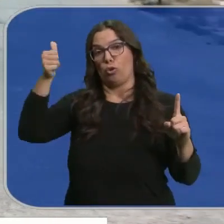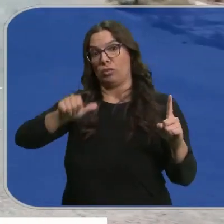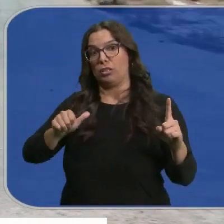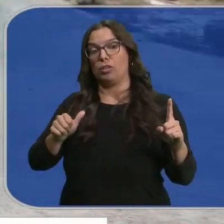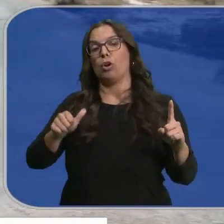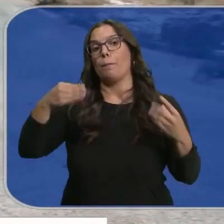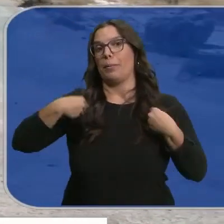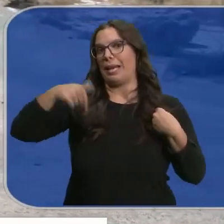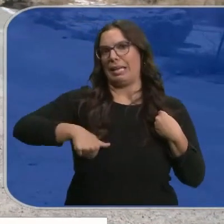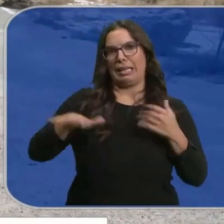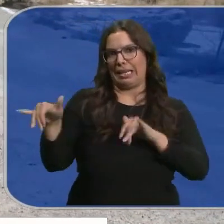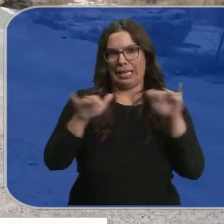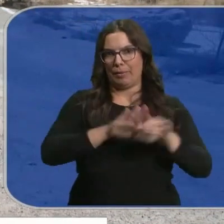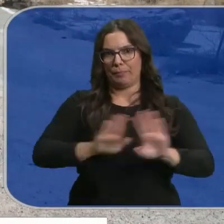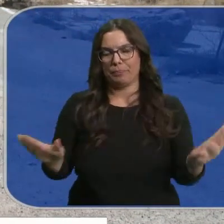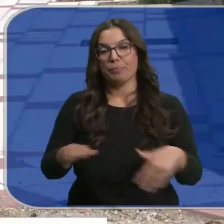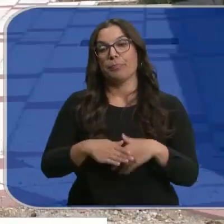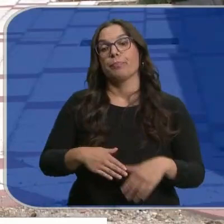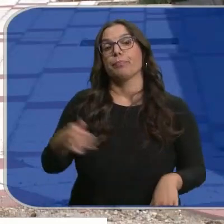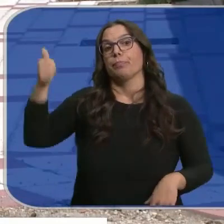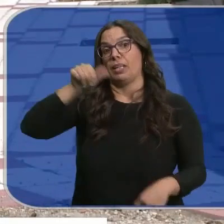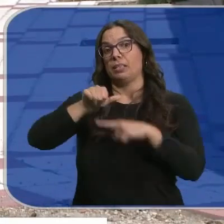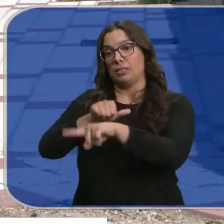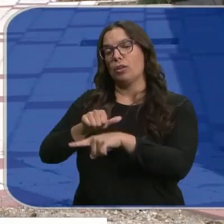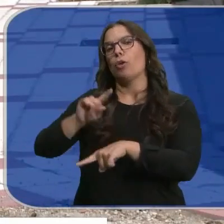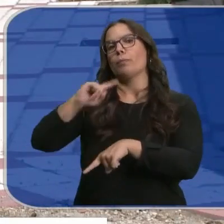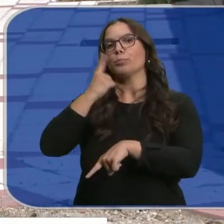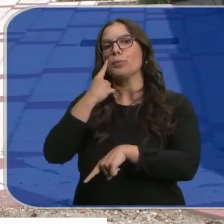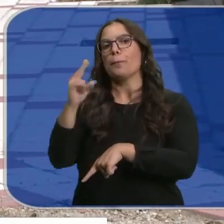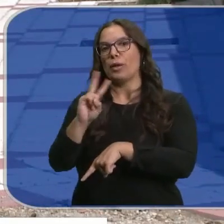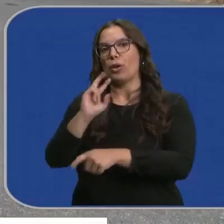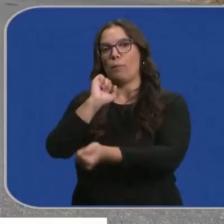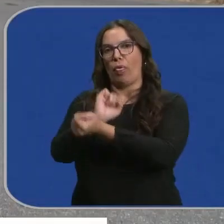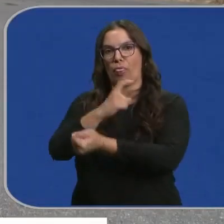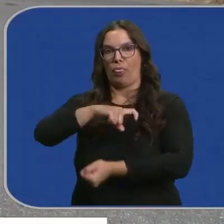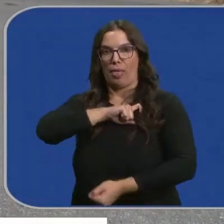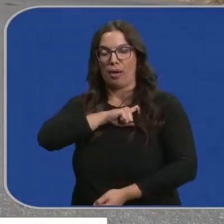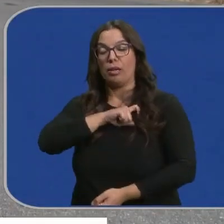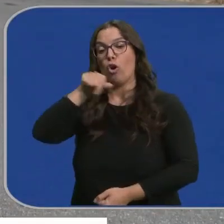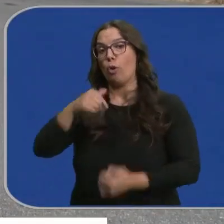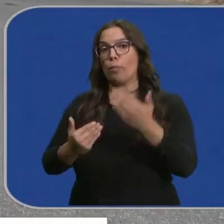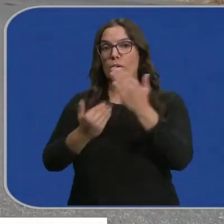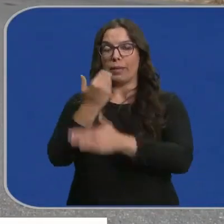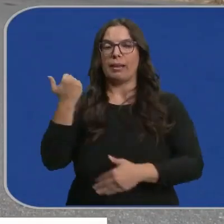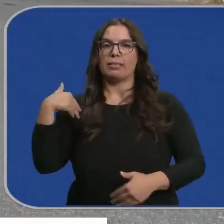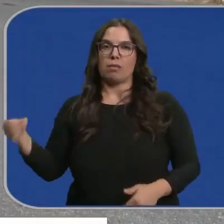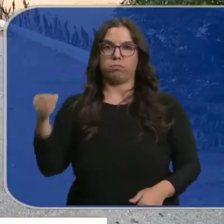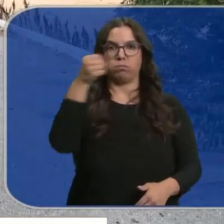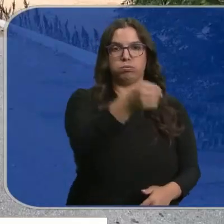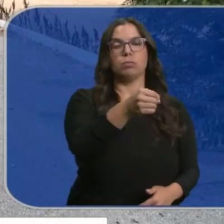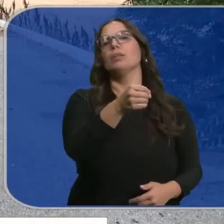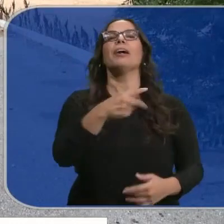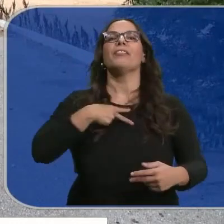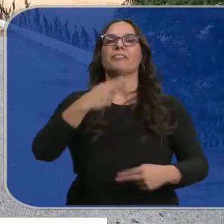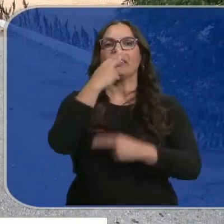agresor son residentes de la localidad. El menor fue identificado en Valladolid y detenido por la Policía Nacional y esta mañana ya ha pasado a